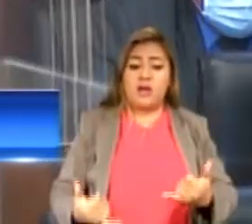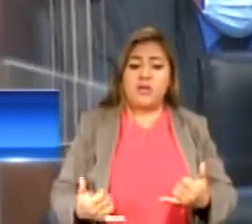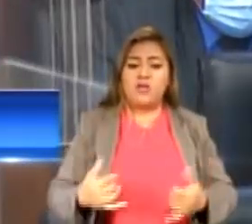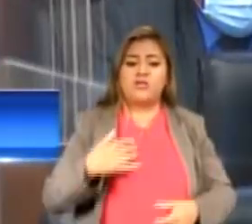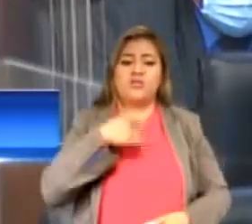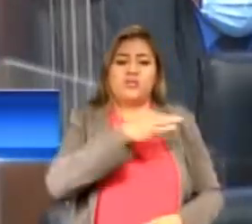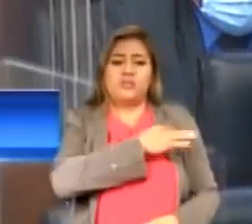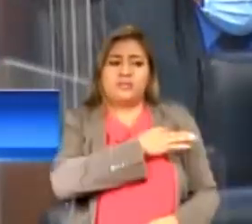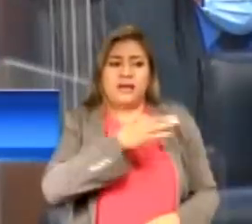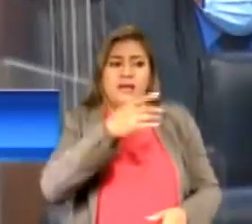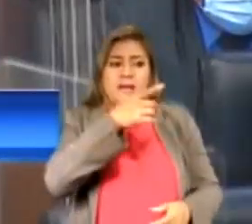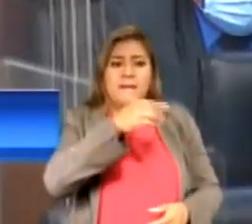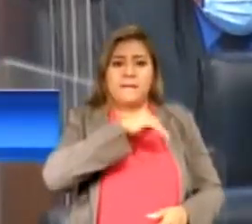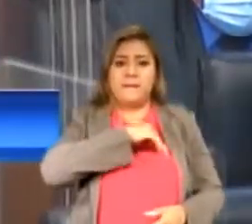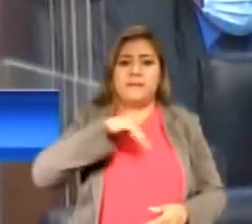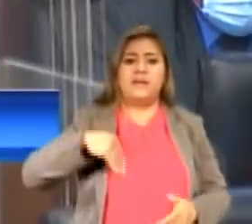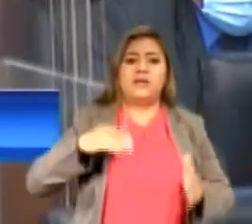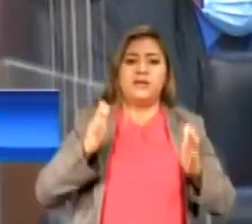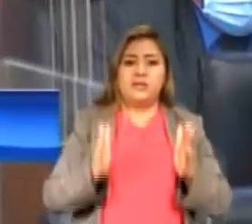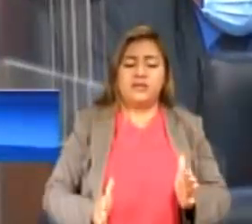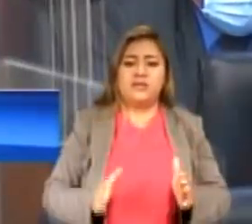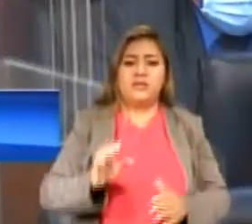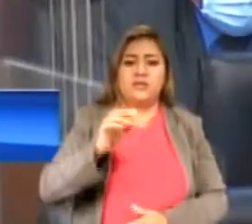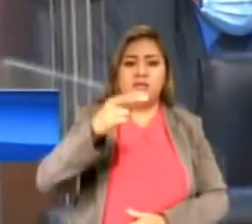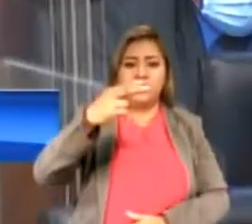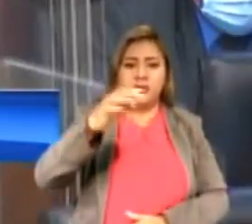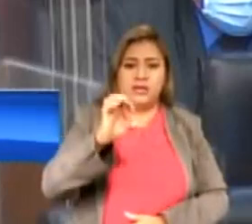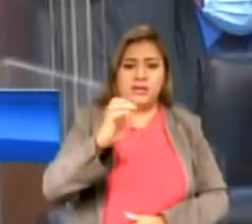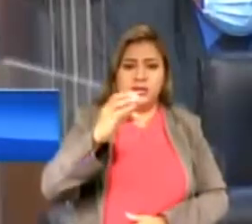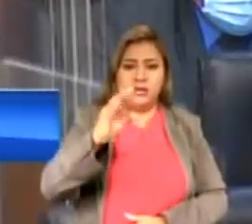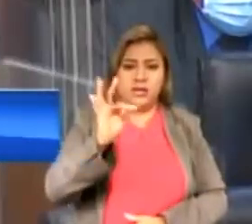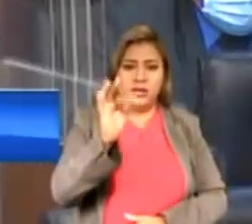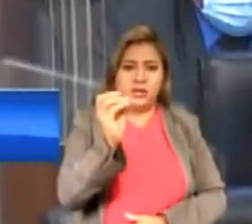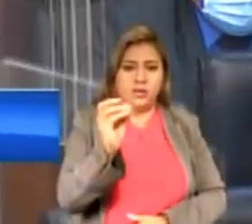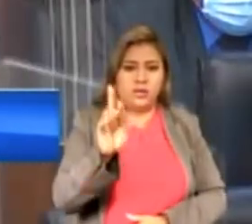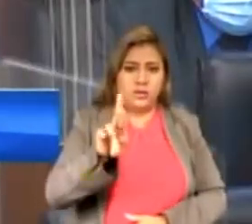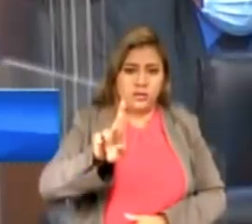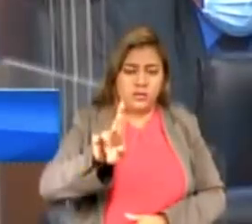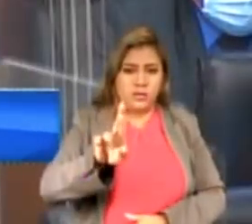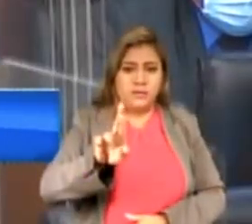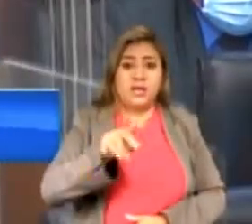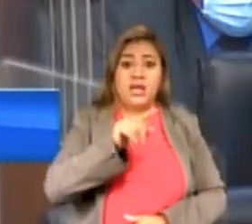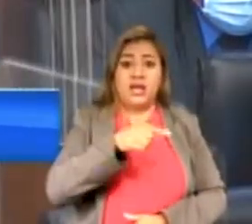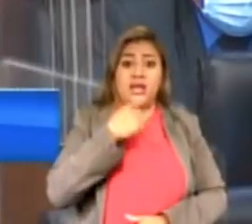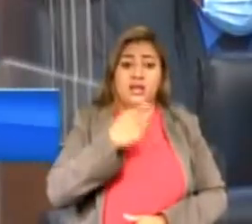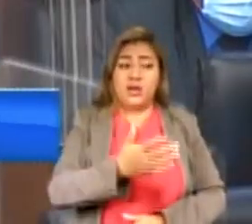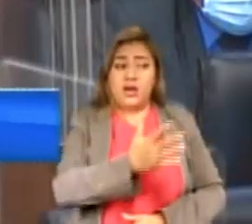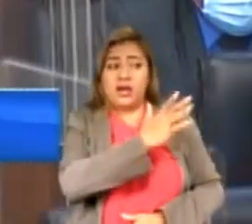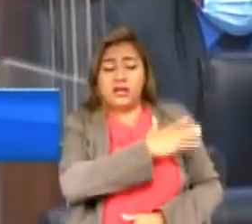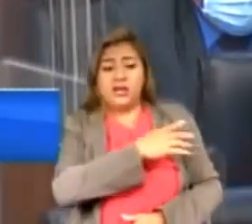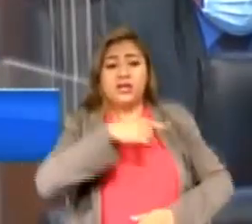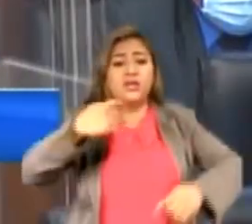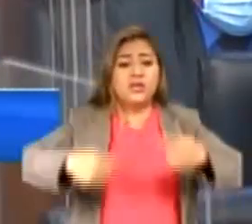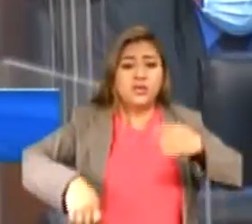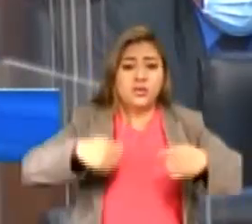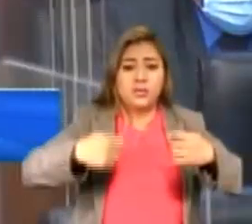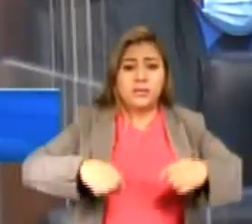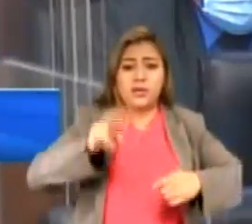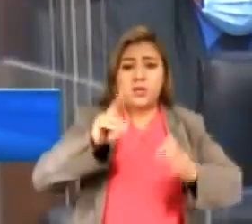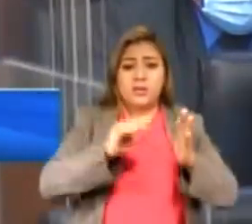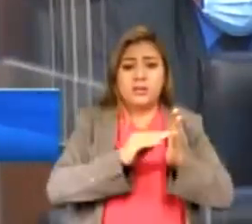Alexander. El ministro del MEF, Héctor Alexander, señaló en el mes de noviembre del 2019 que